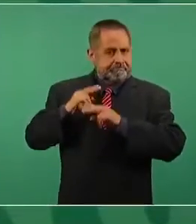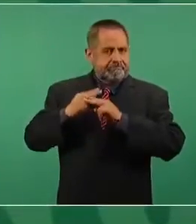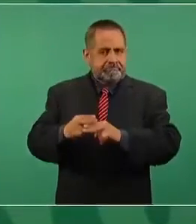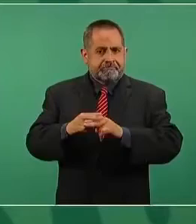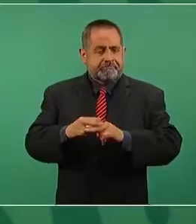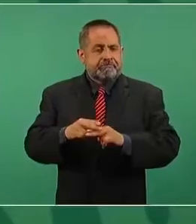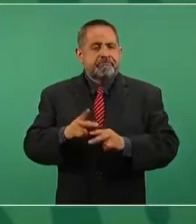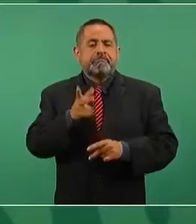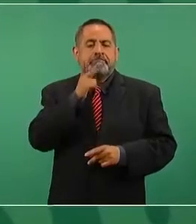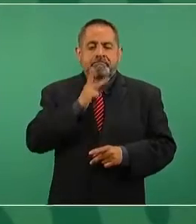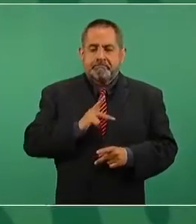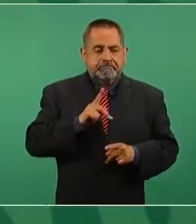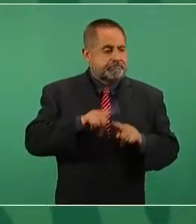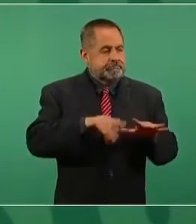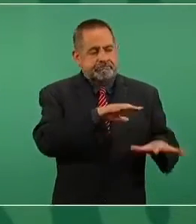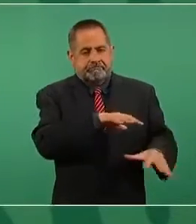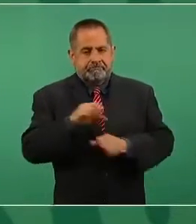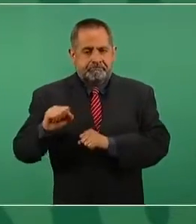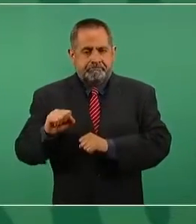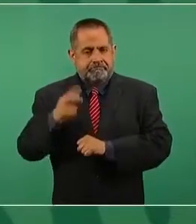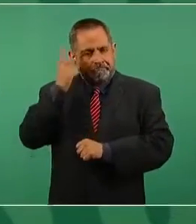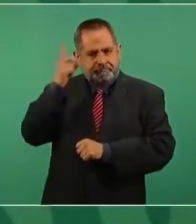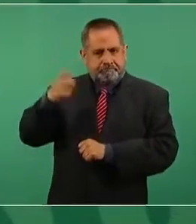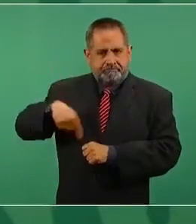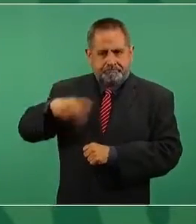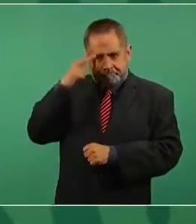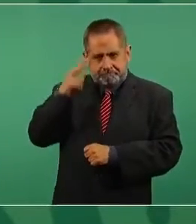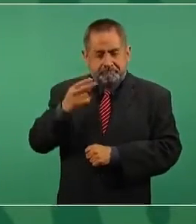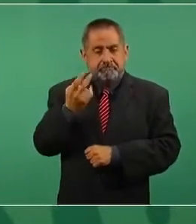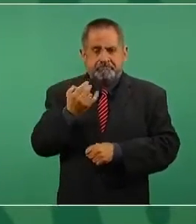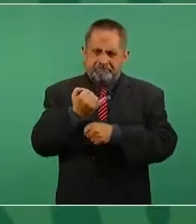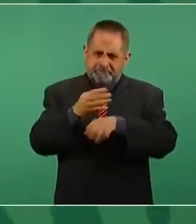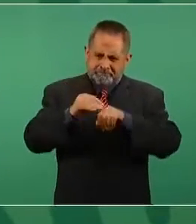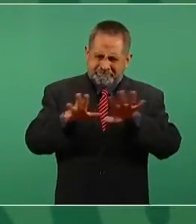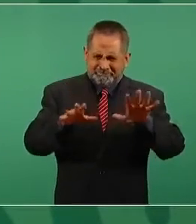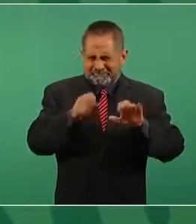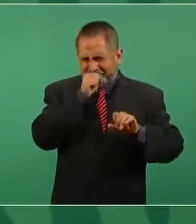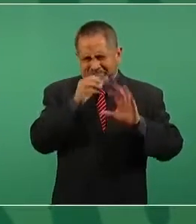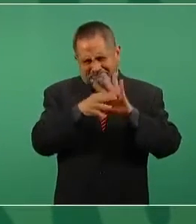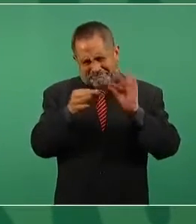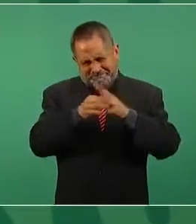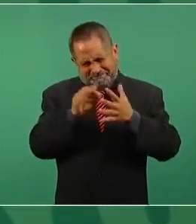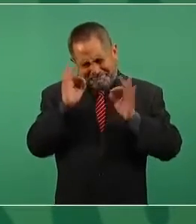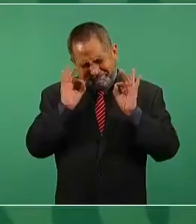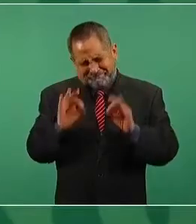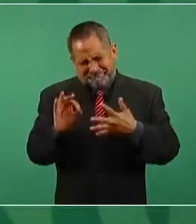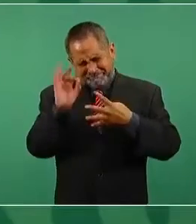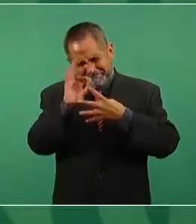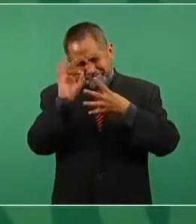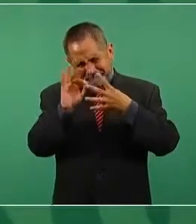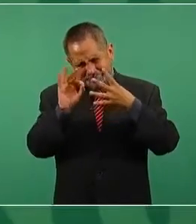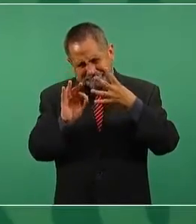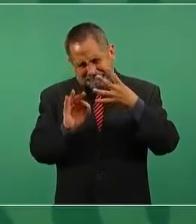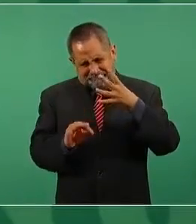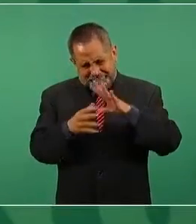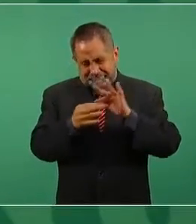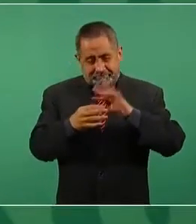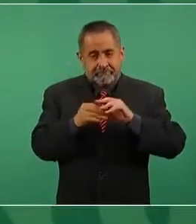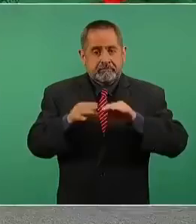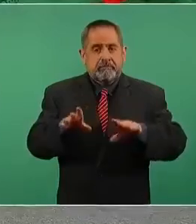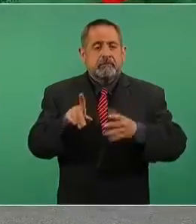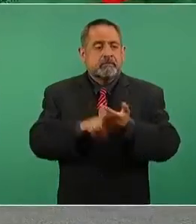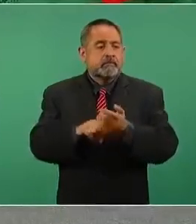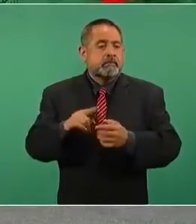la expropiación petrolera y vamos a dar un informe de todo el manejo de la